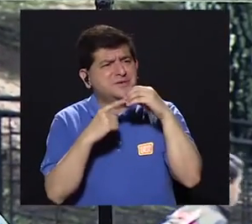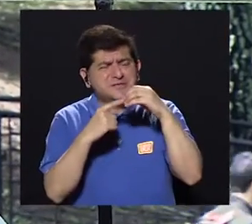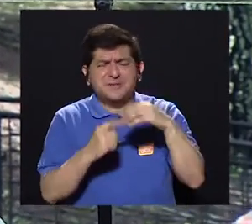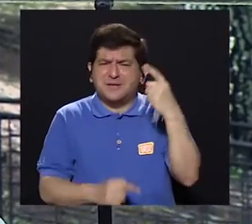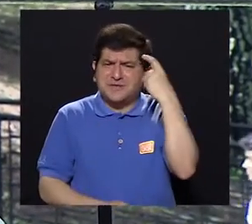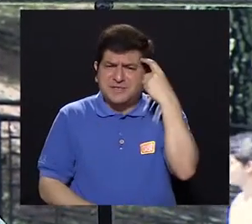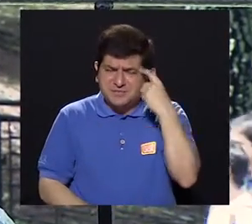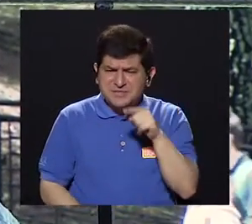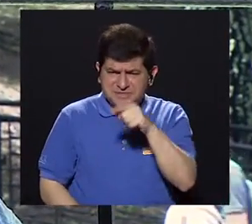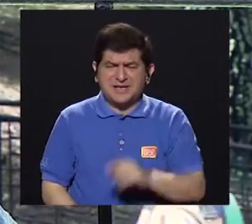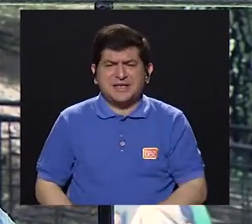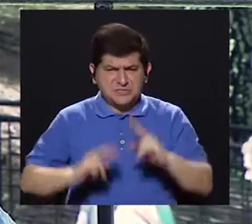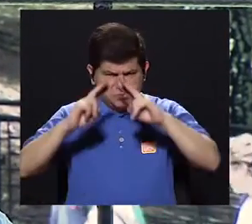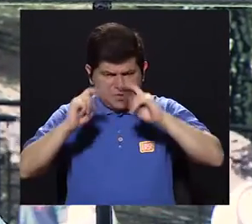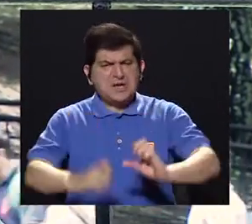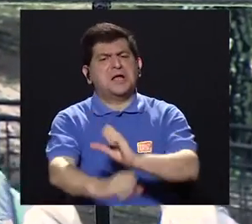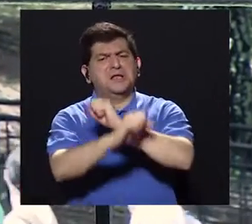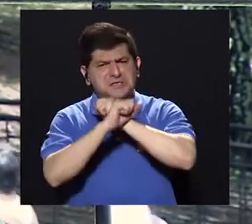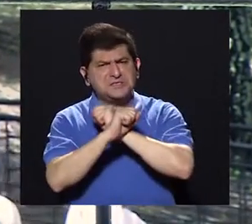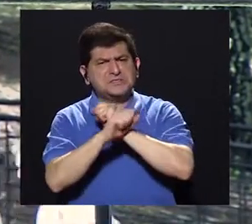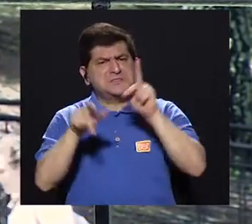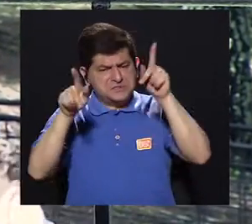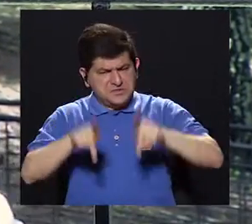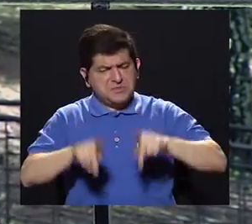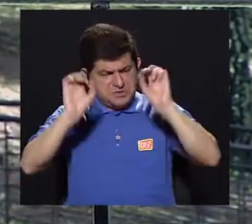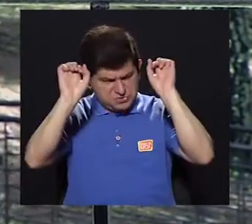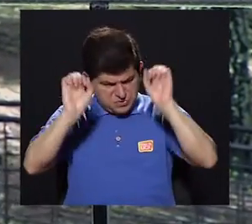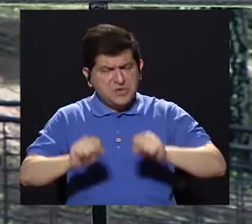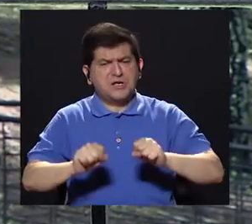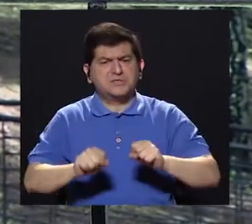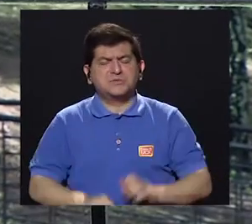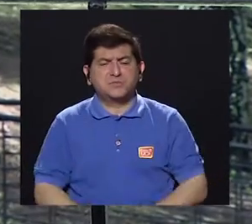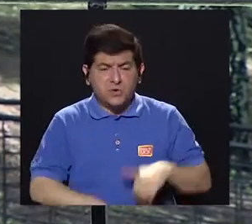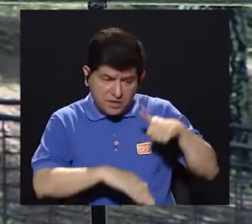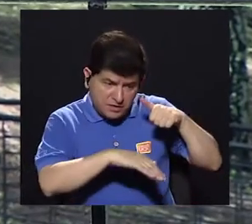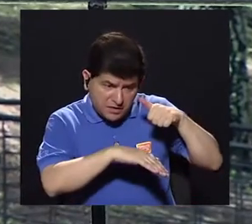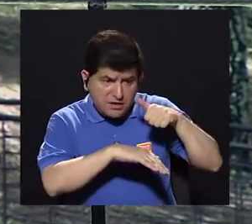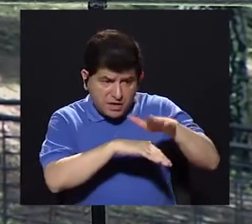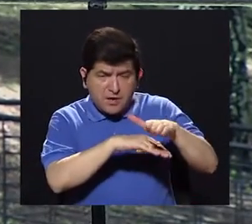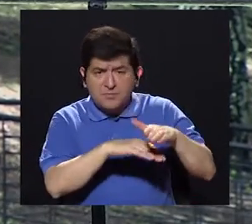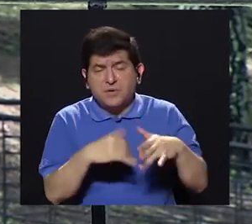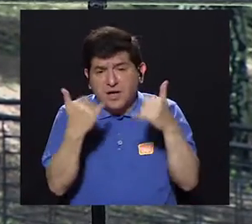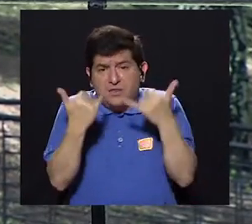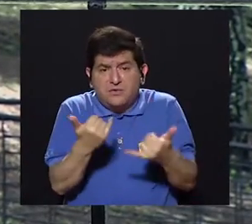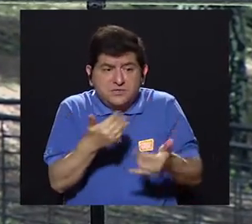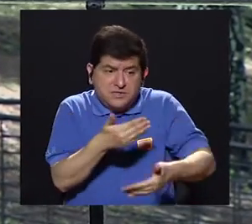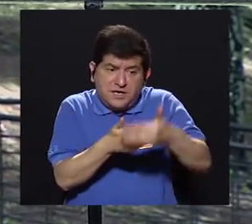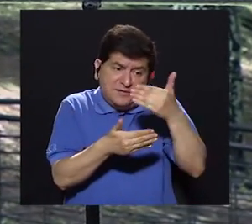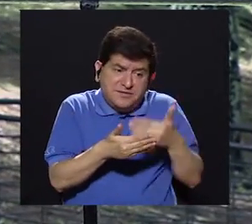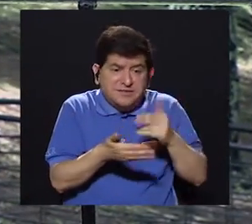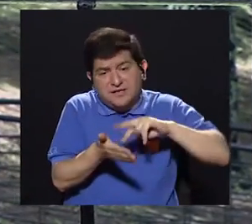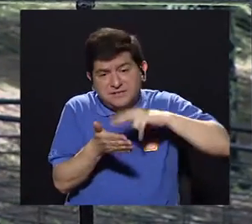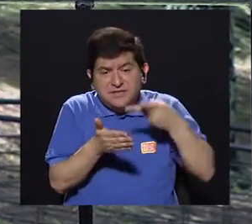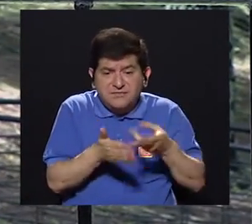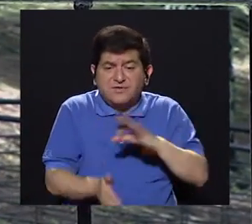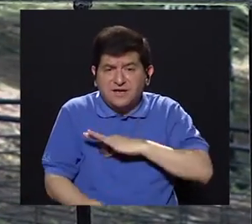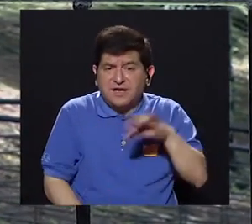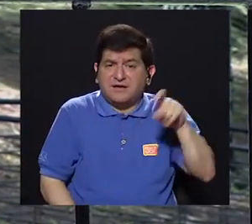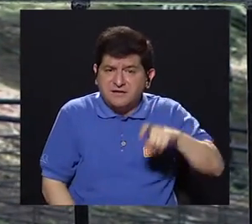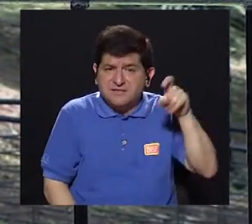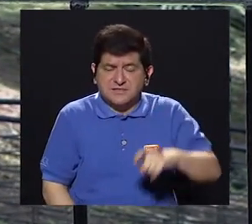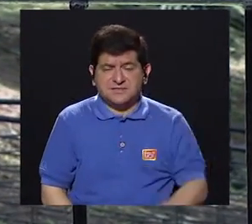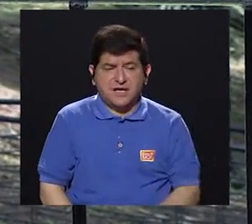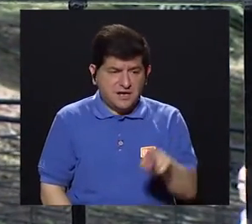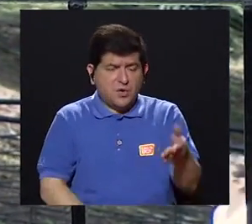principalmente orientada a que son exámenes seguros y que las personas, pues, si se les está enviando es porque detrás de eso pues, hay un